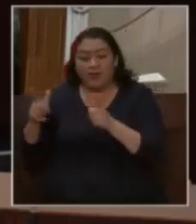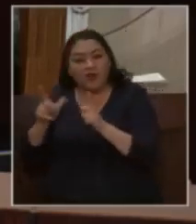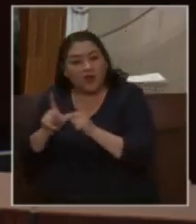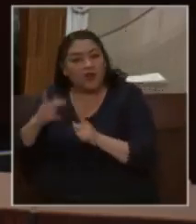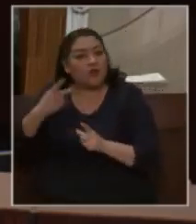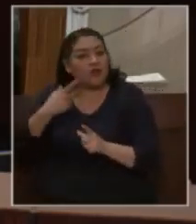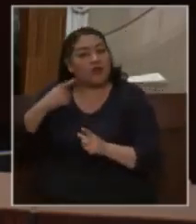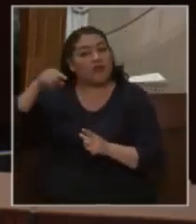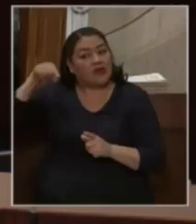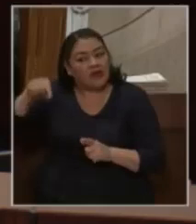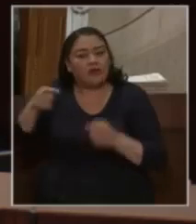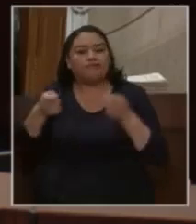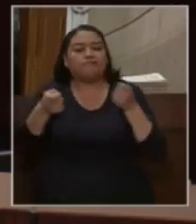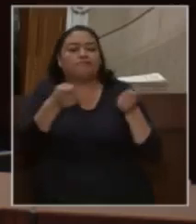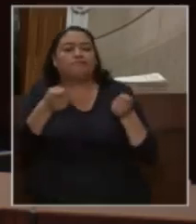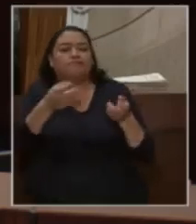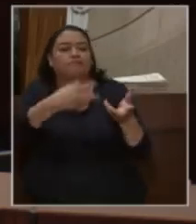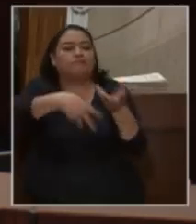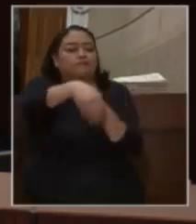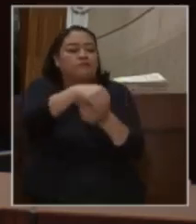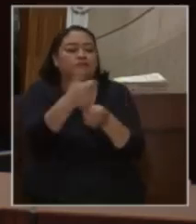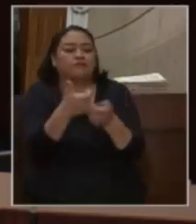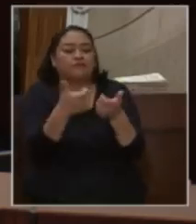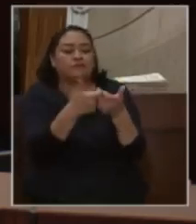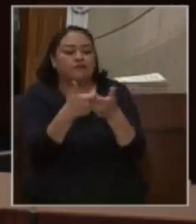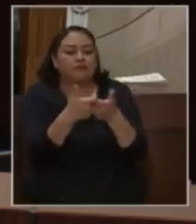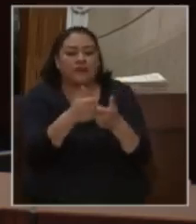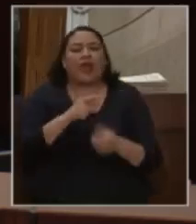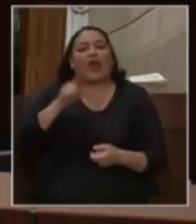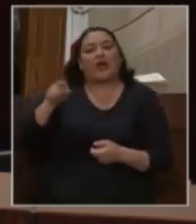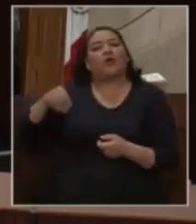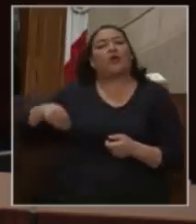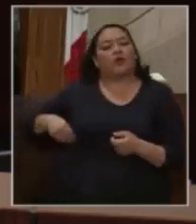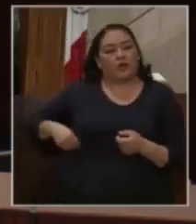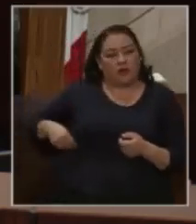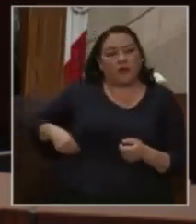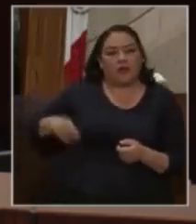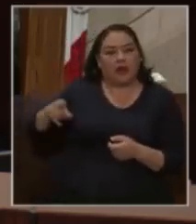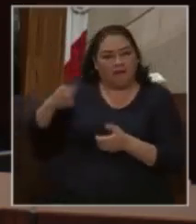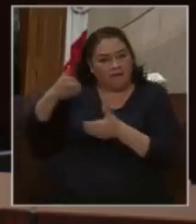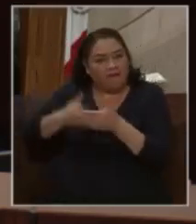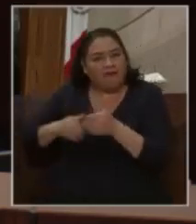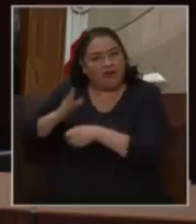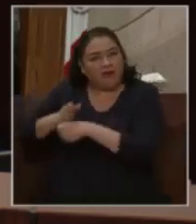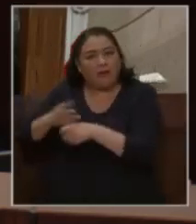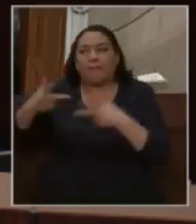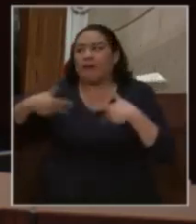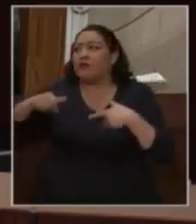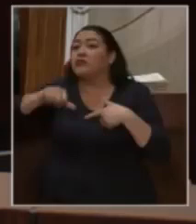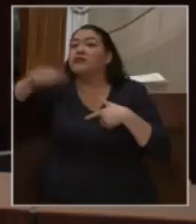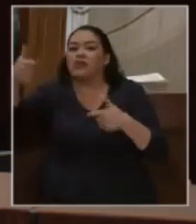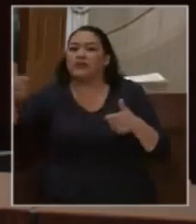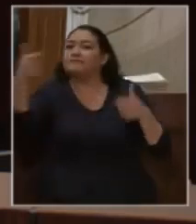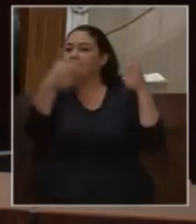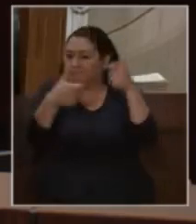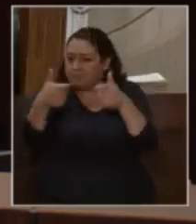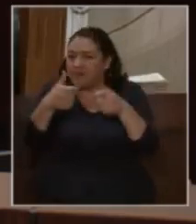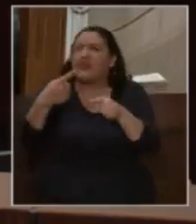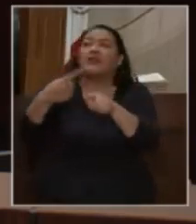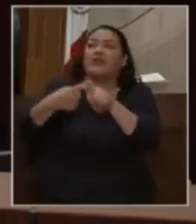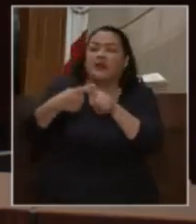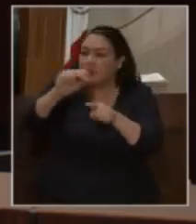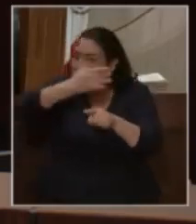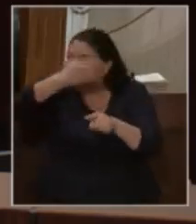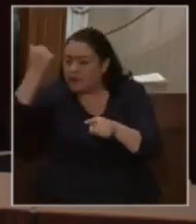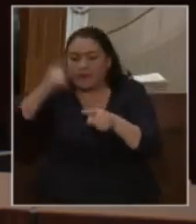del fideicomiso y que por lo tanto actualizó diversas infracciones, que se recibieron aportaciones de personas no identificadas, que se